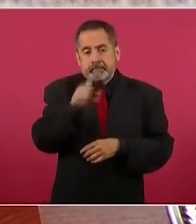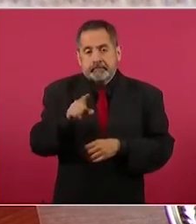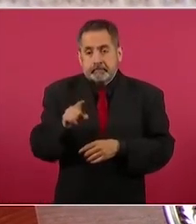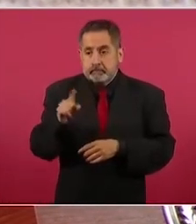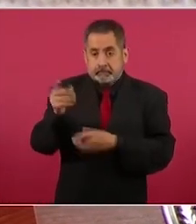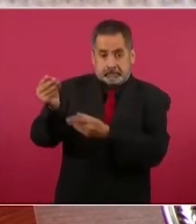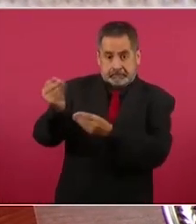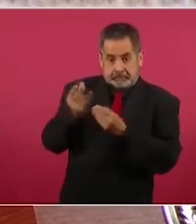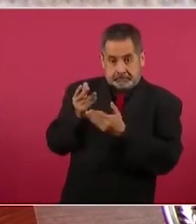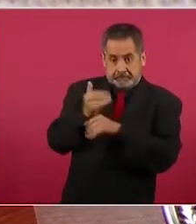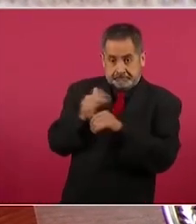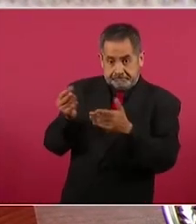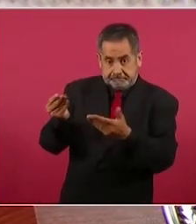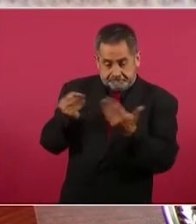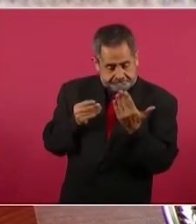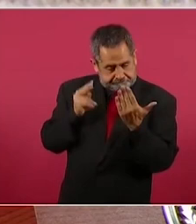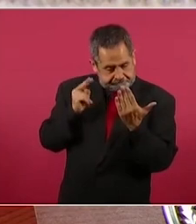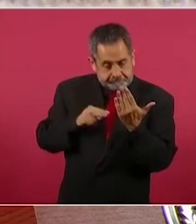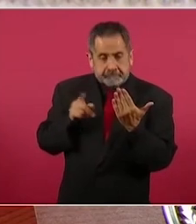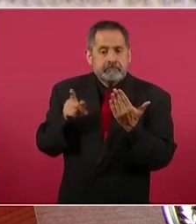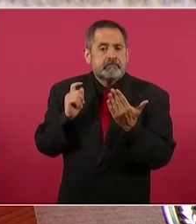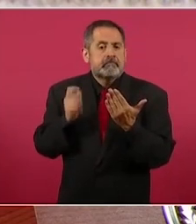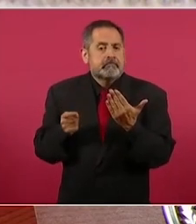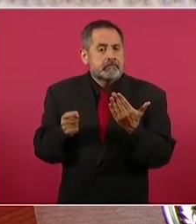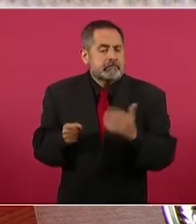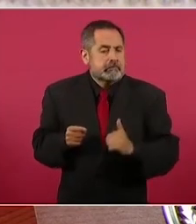donde tengo información,